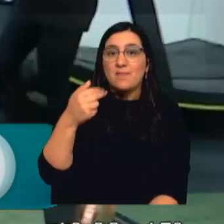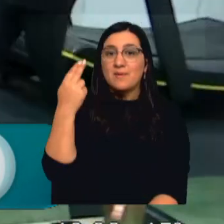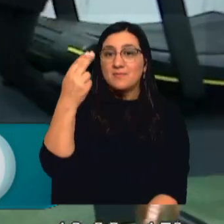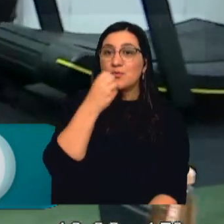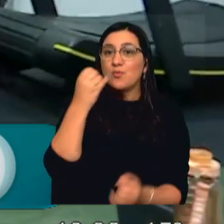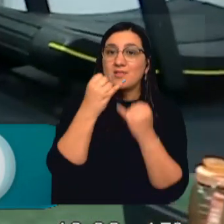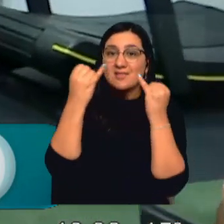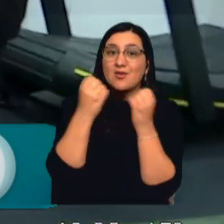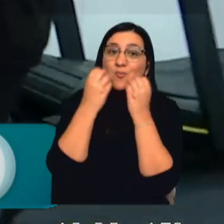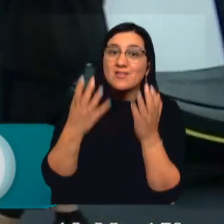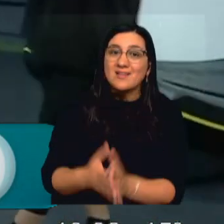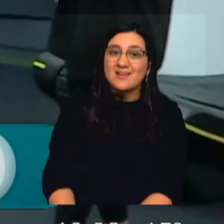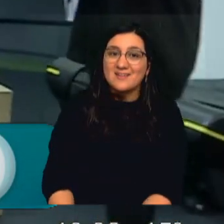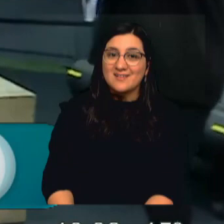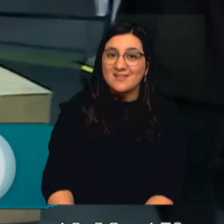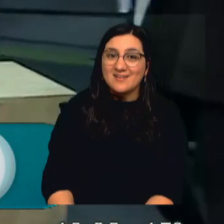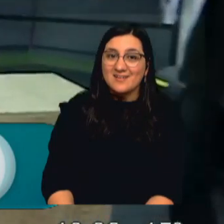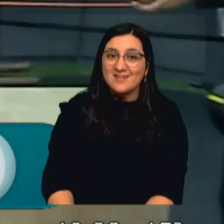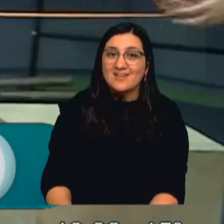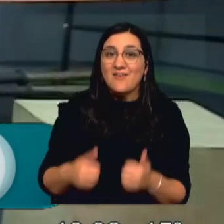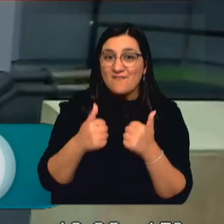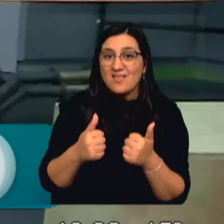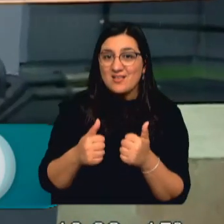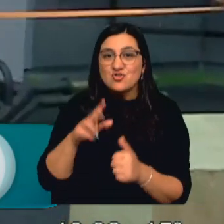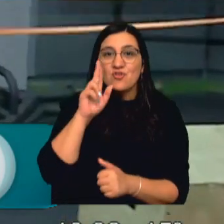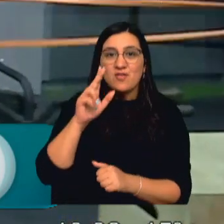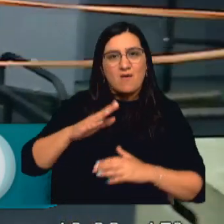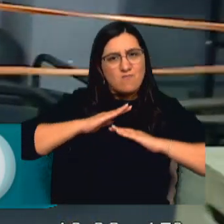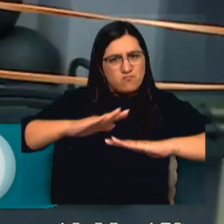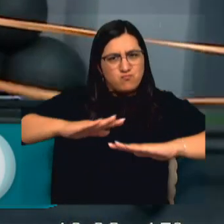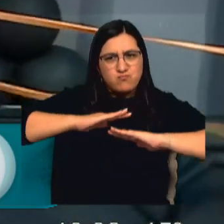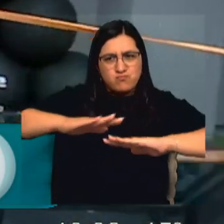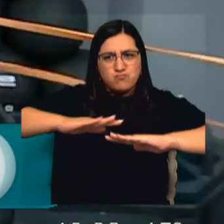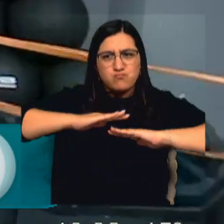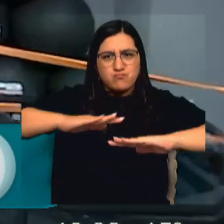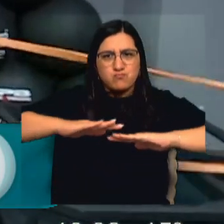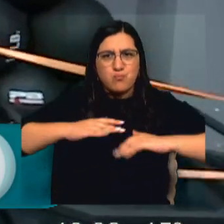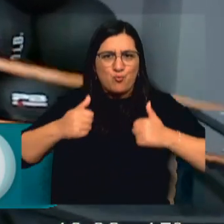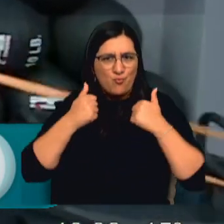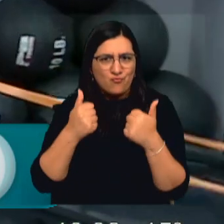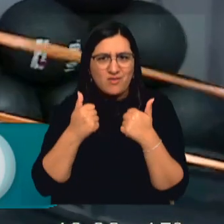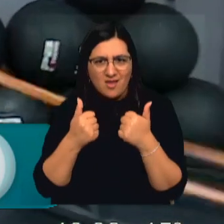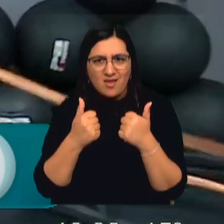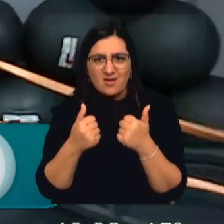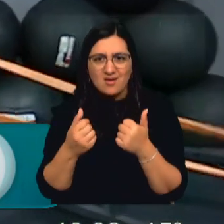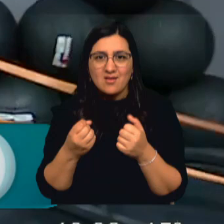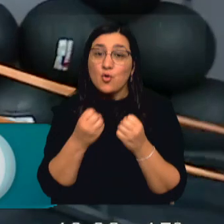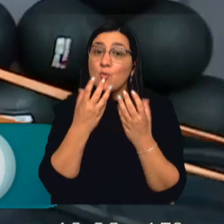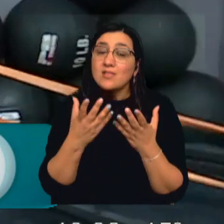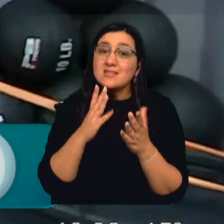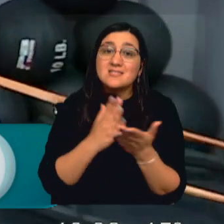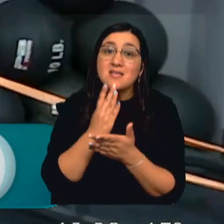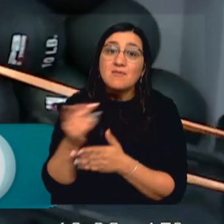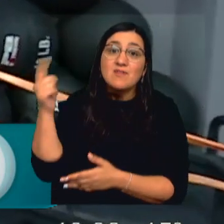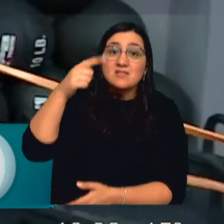día. ¿Cómo les va? Yo te veía a full, Dinora, no quería interrumpirte, pero te veía muy bien. ¿Cómo estás? ¿Venís siempre al